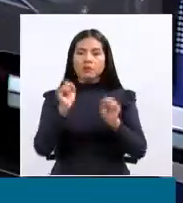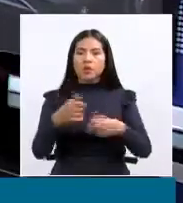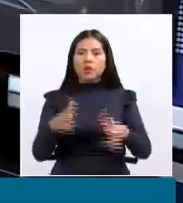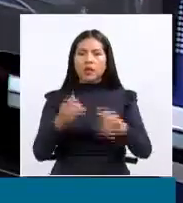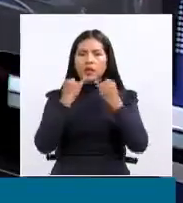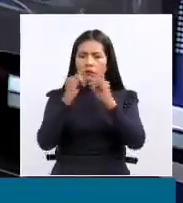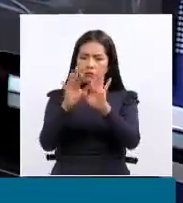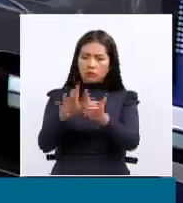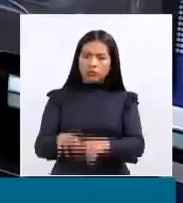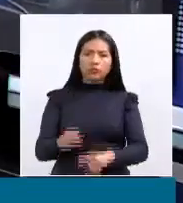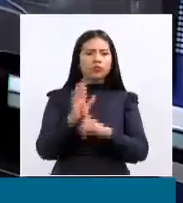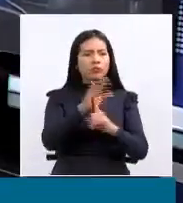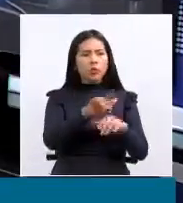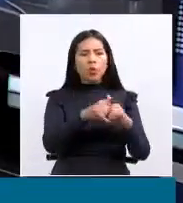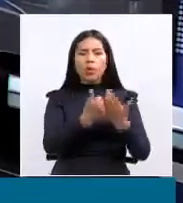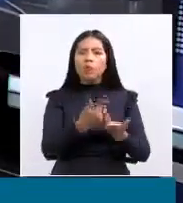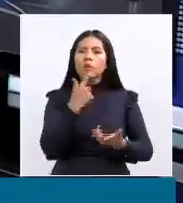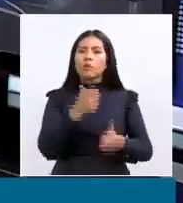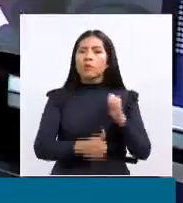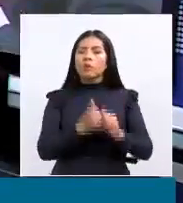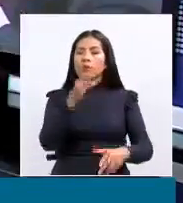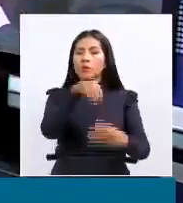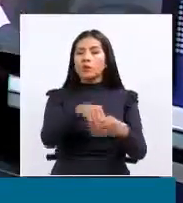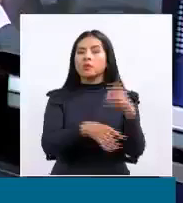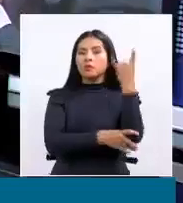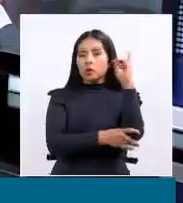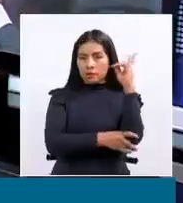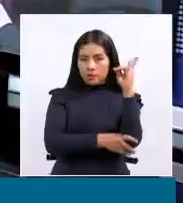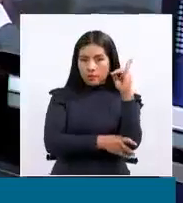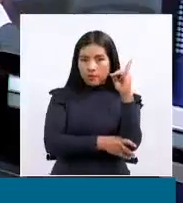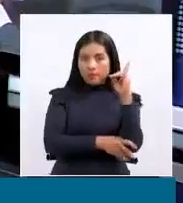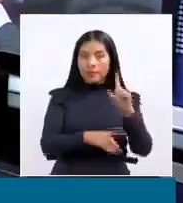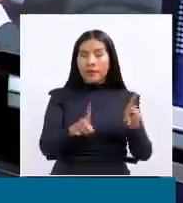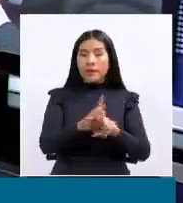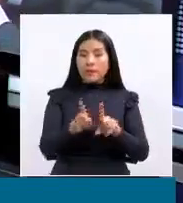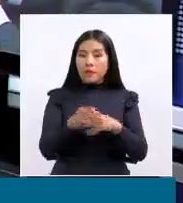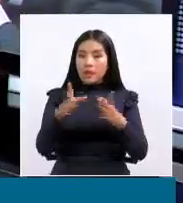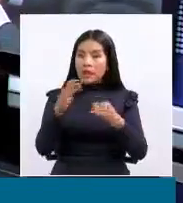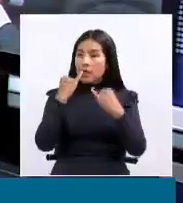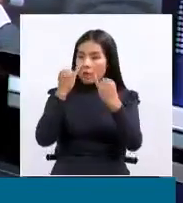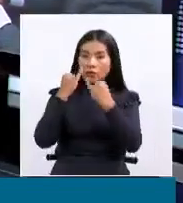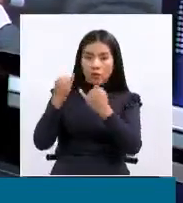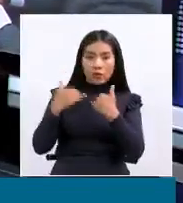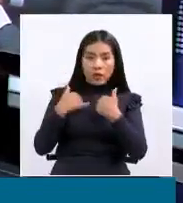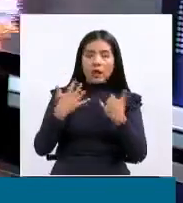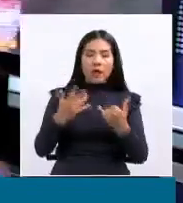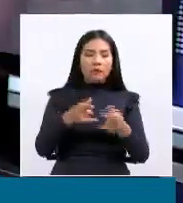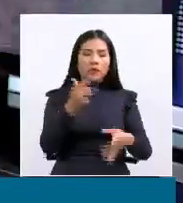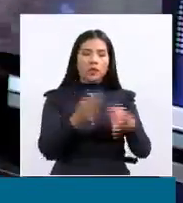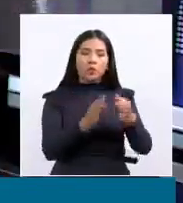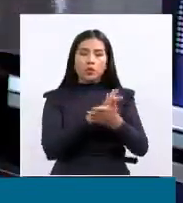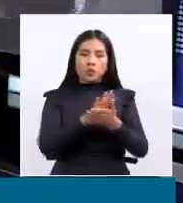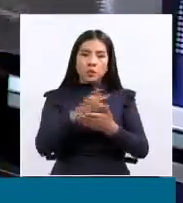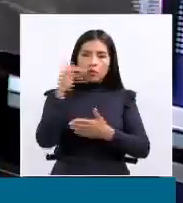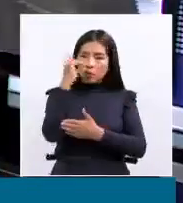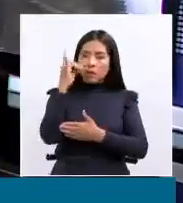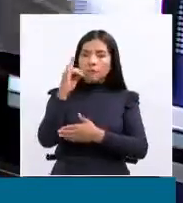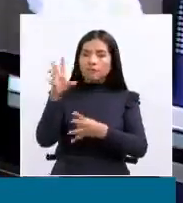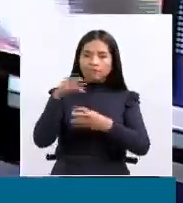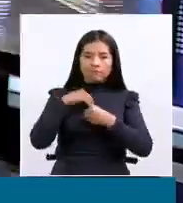hecho informes sobre la gravedad de lo sucedido en Bolivia y en buena hora que la justicia boliviana se esté ocupando de